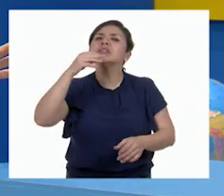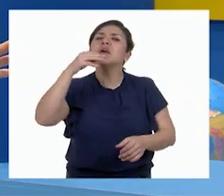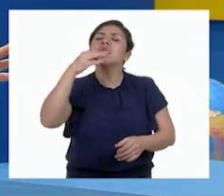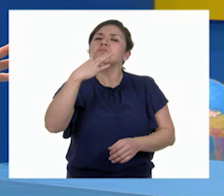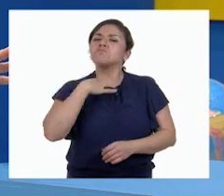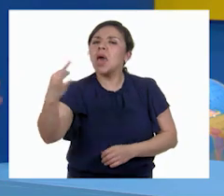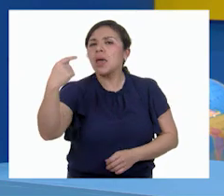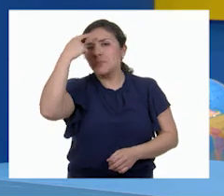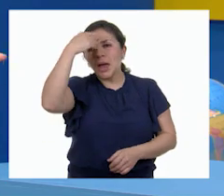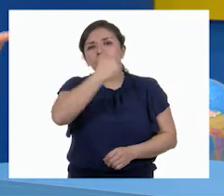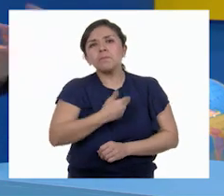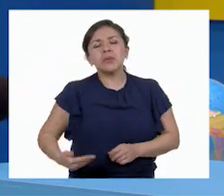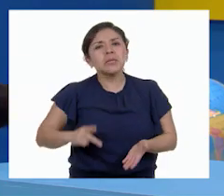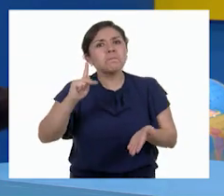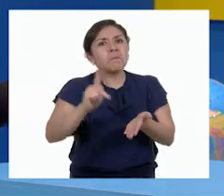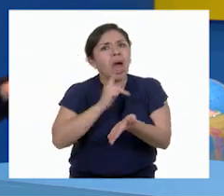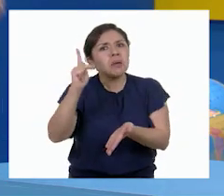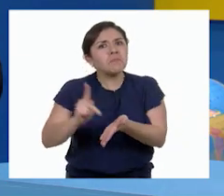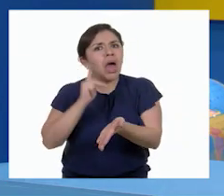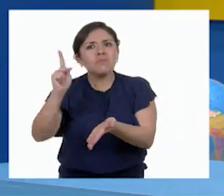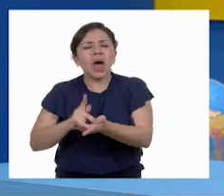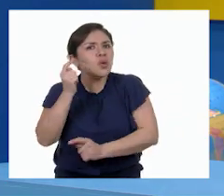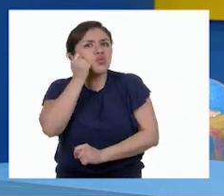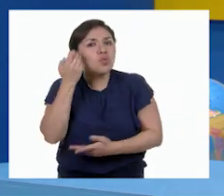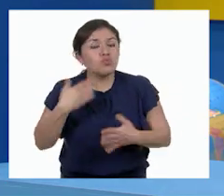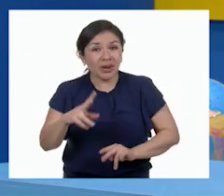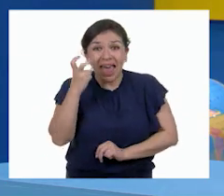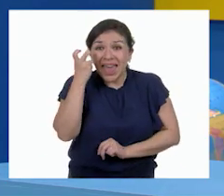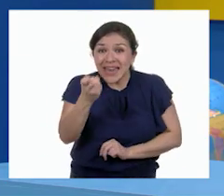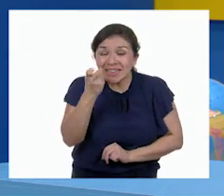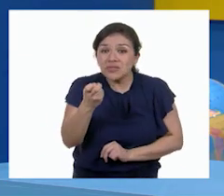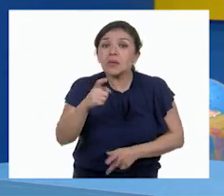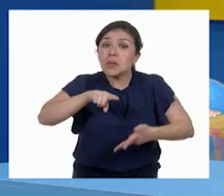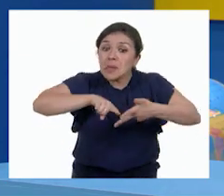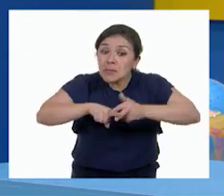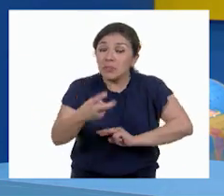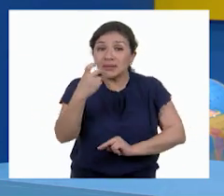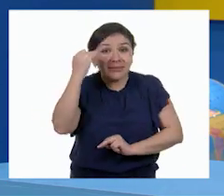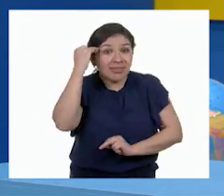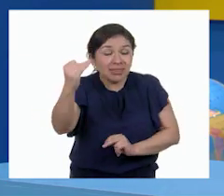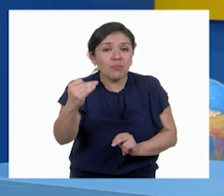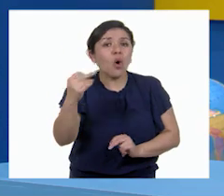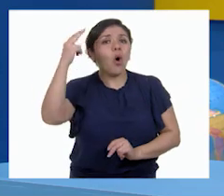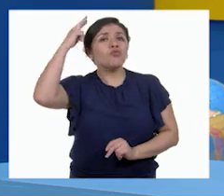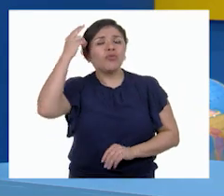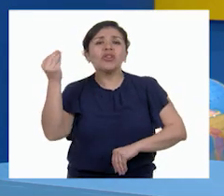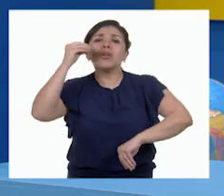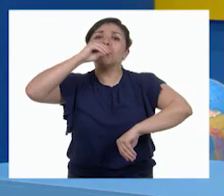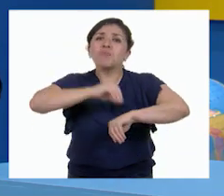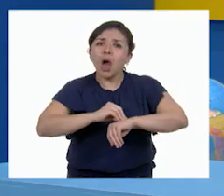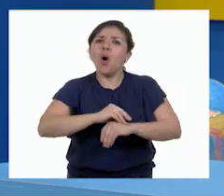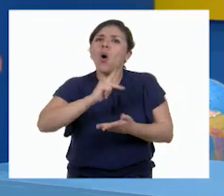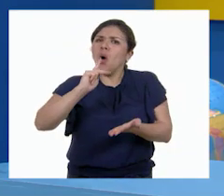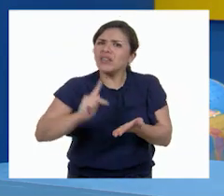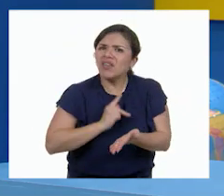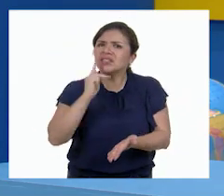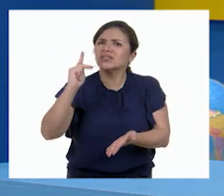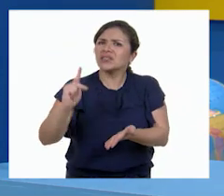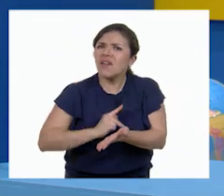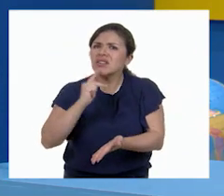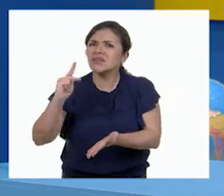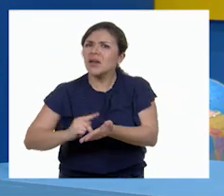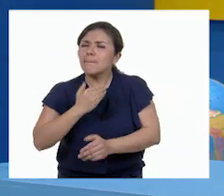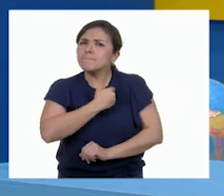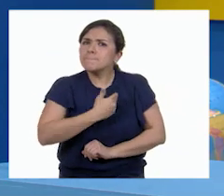del presidente. Fue así, de esta manera, como a partir de entonces Díaz pudo reelegirse una y otra